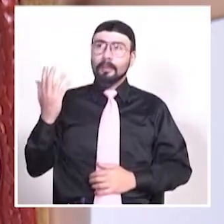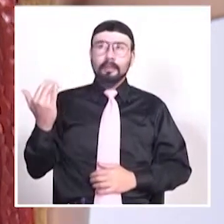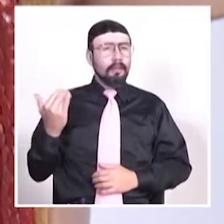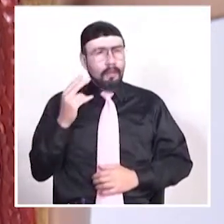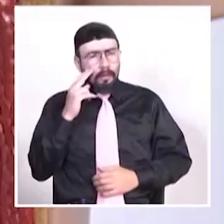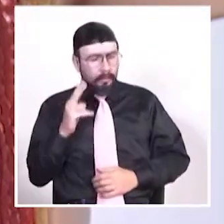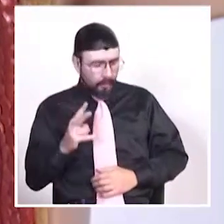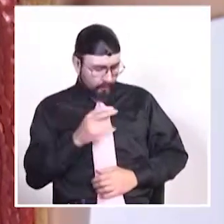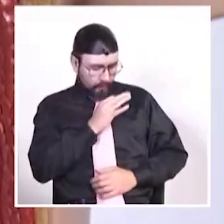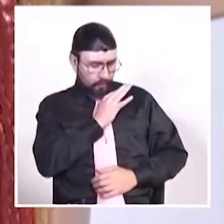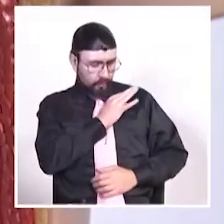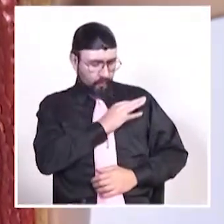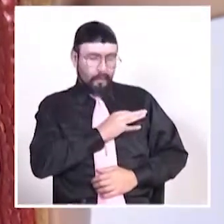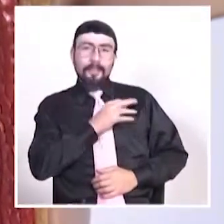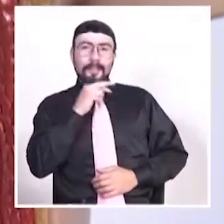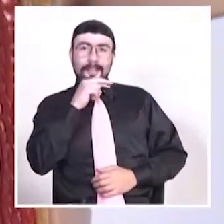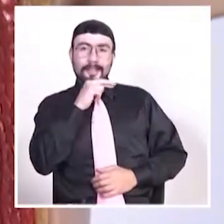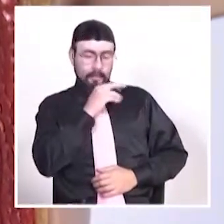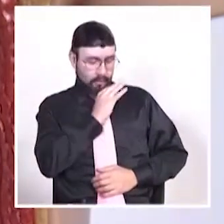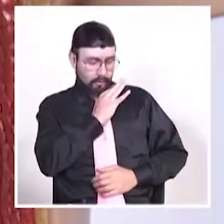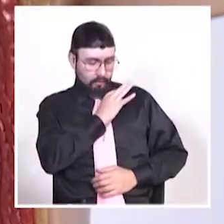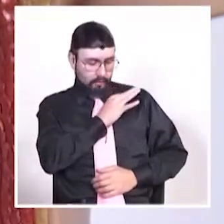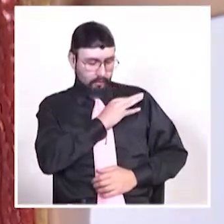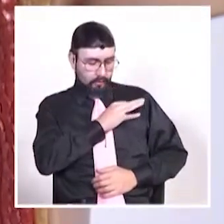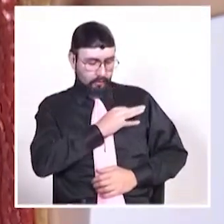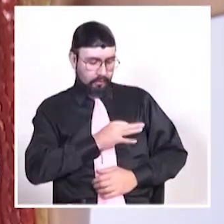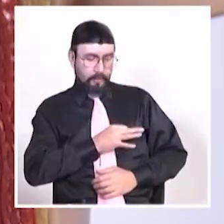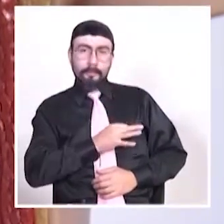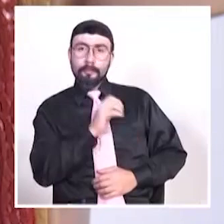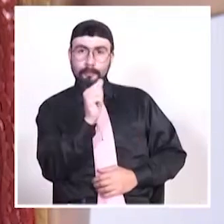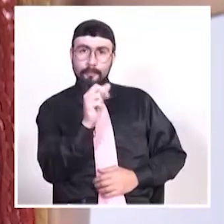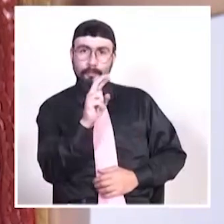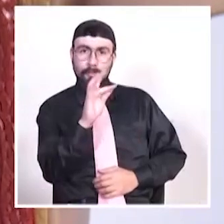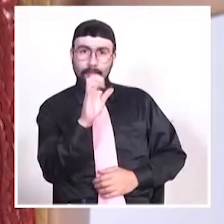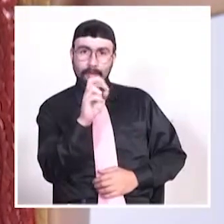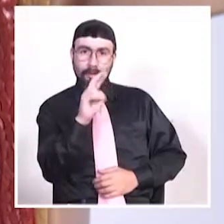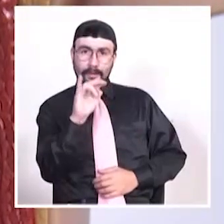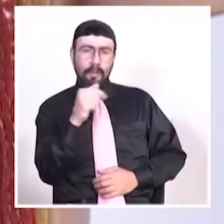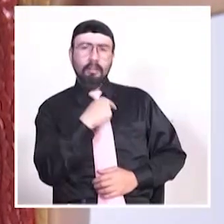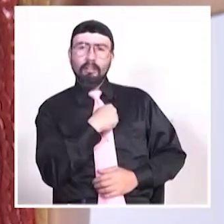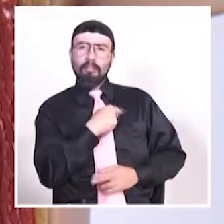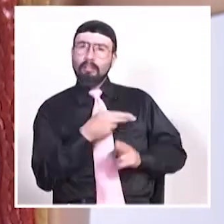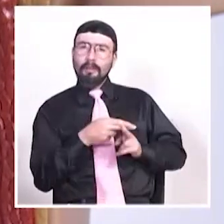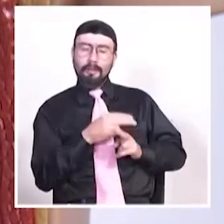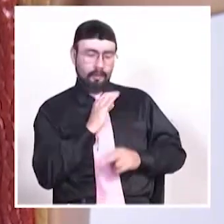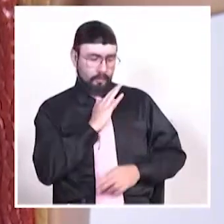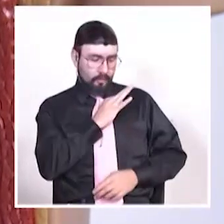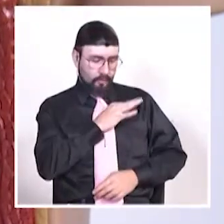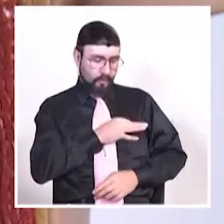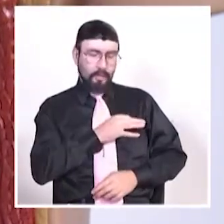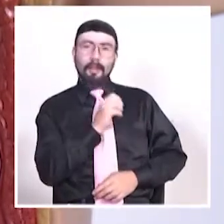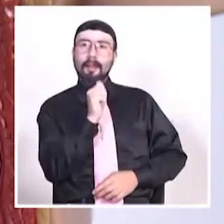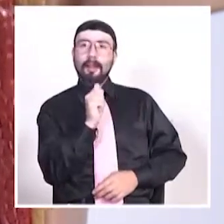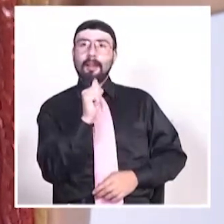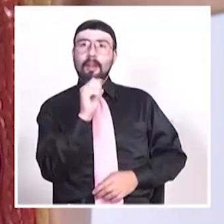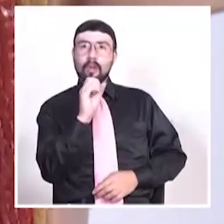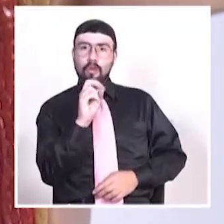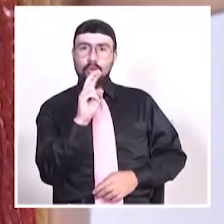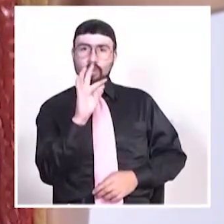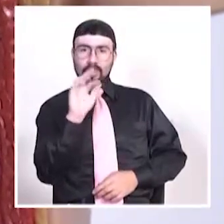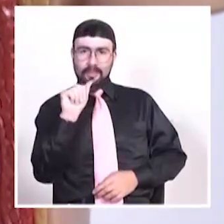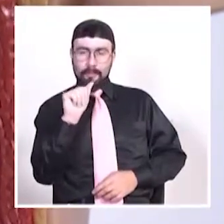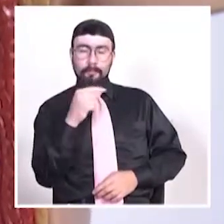una arteria, ¿cierto?, que está representada con un color rojo, que es esta. Esa es la arteria aorta. Y esa arteria aorta, que es